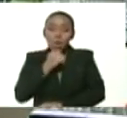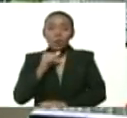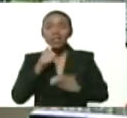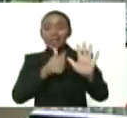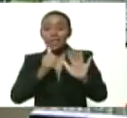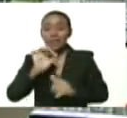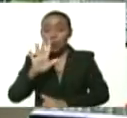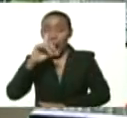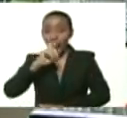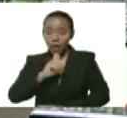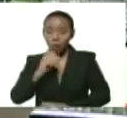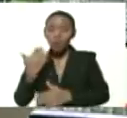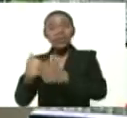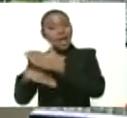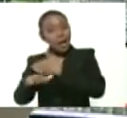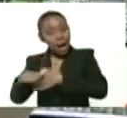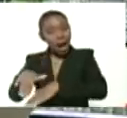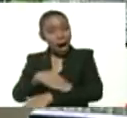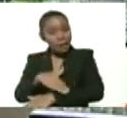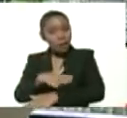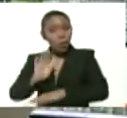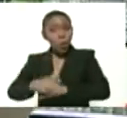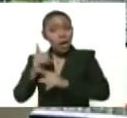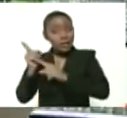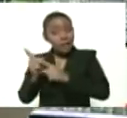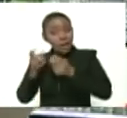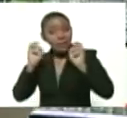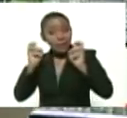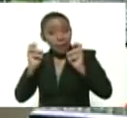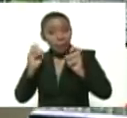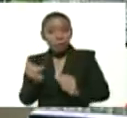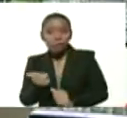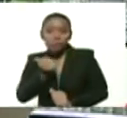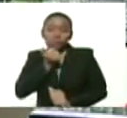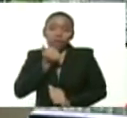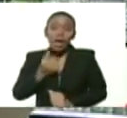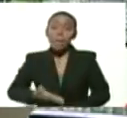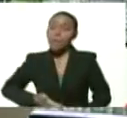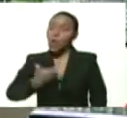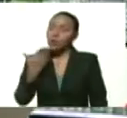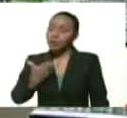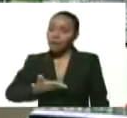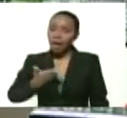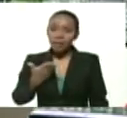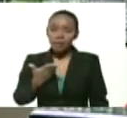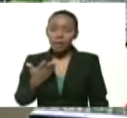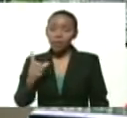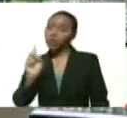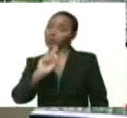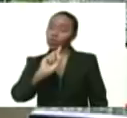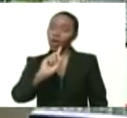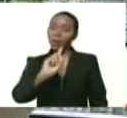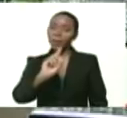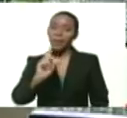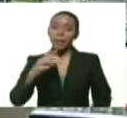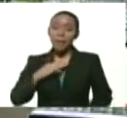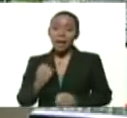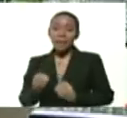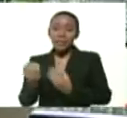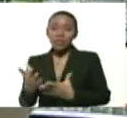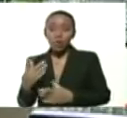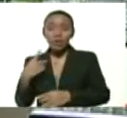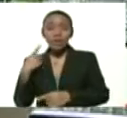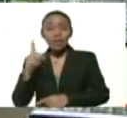años salir a la calle, porque es un factor de riesgo muy importante, no solamente para la infección, sino para